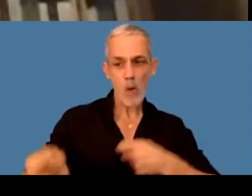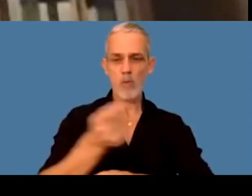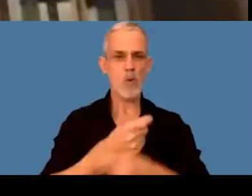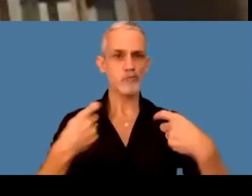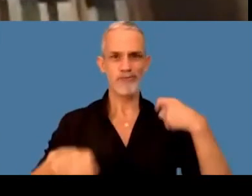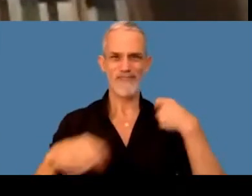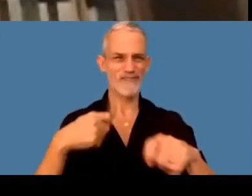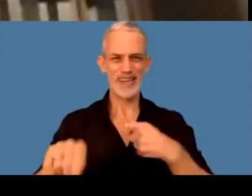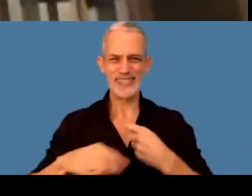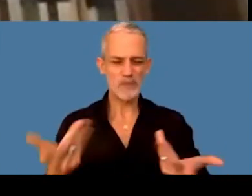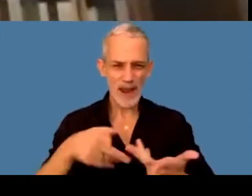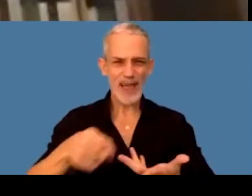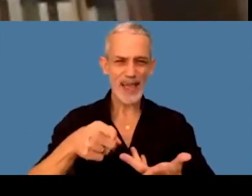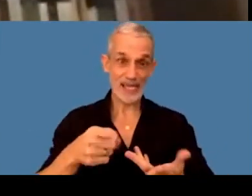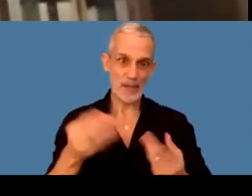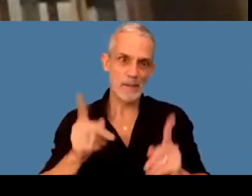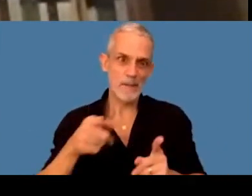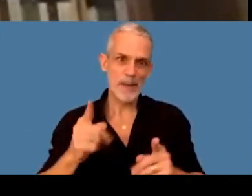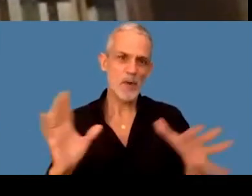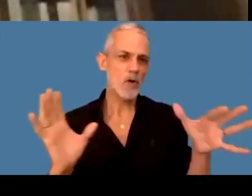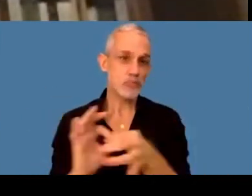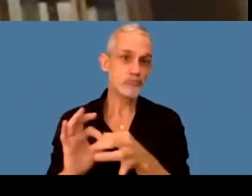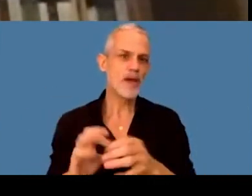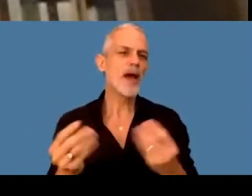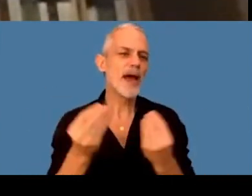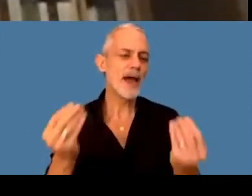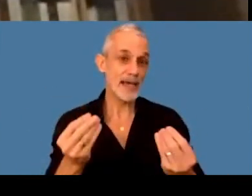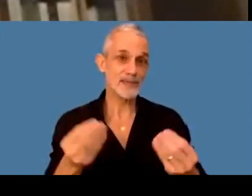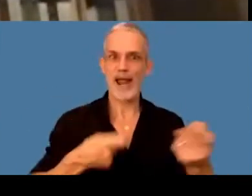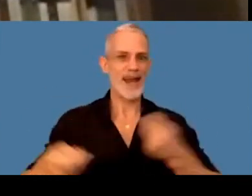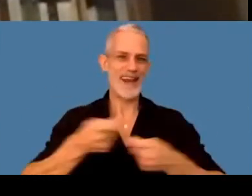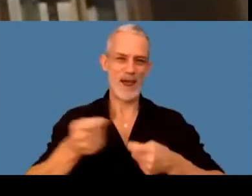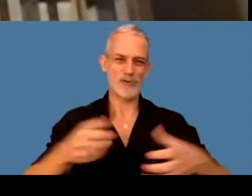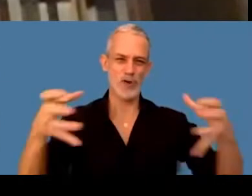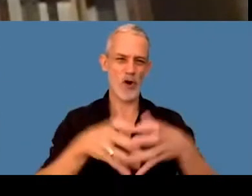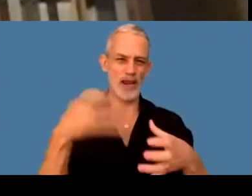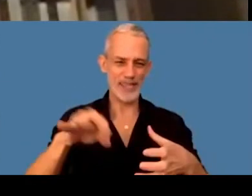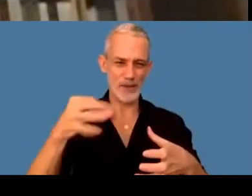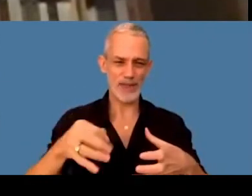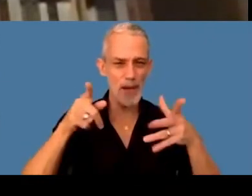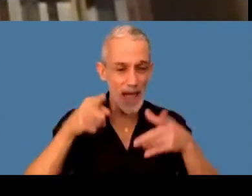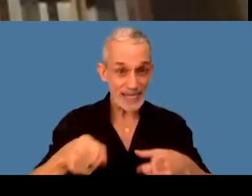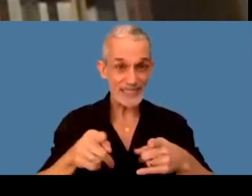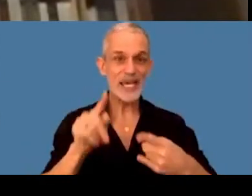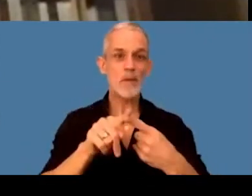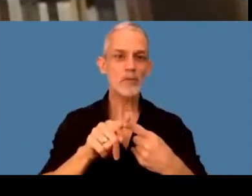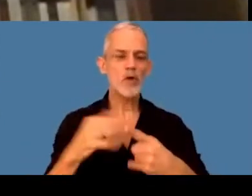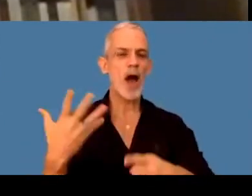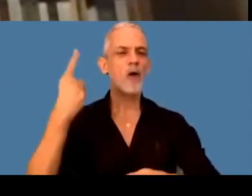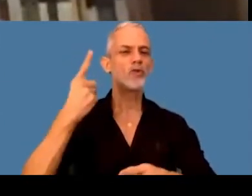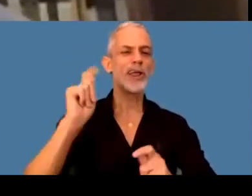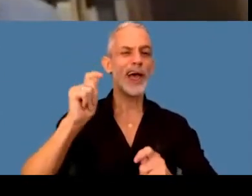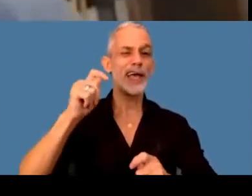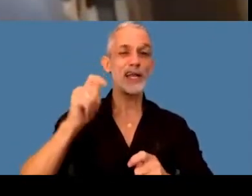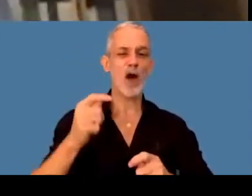relaciones laborales, que a mi modesto entender sigue siendo la negociación colectiva. En esto, la autoridad de aplicación no puede